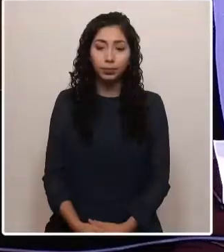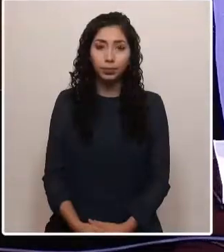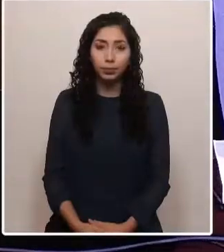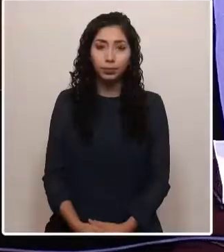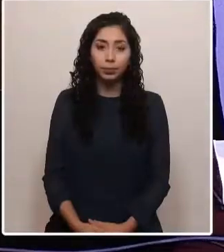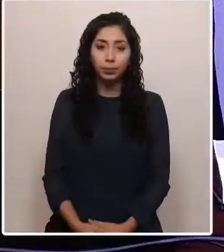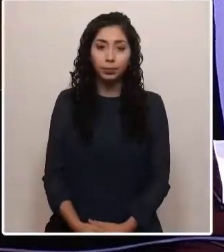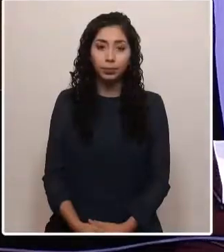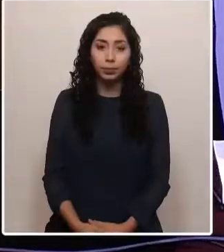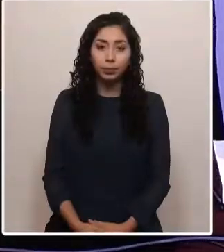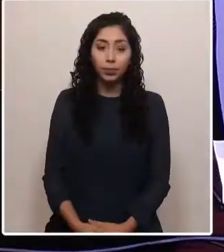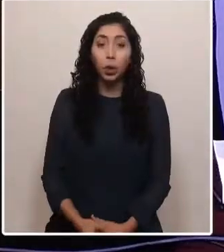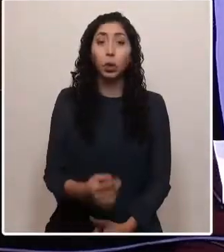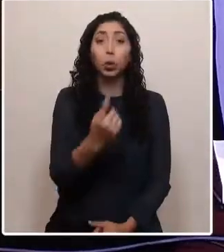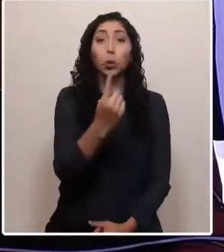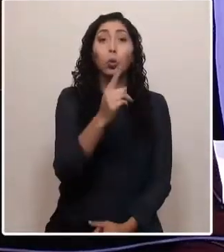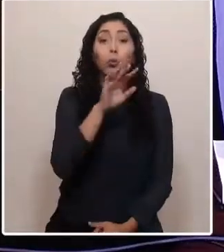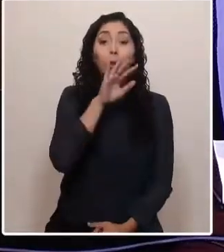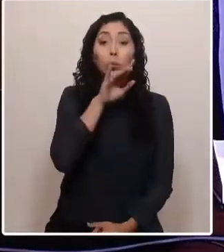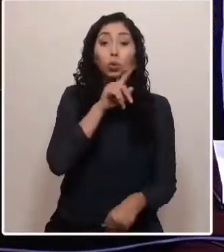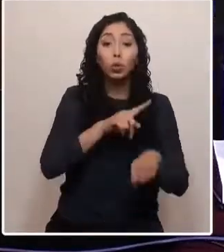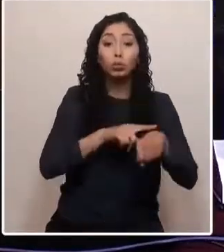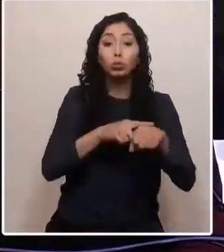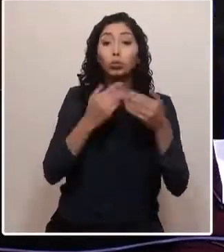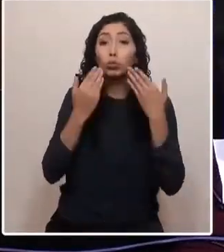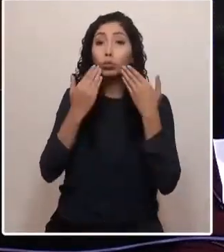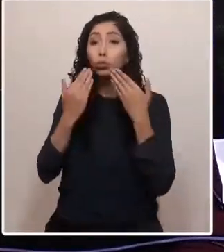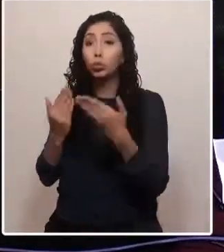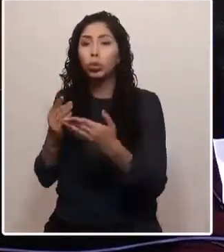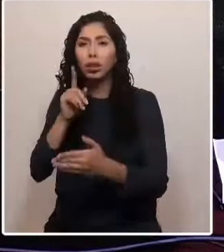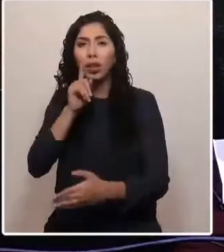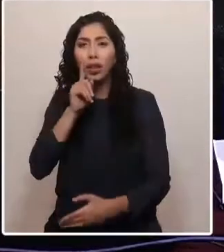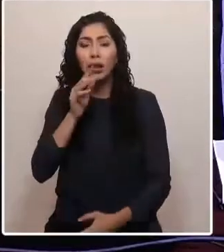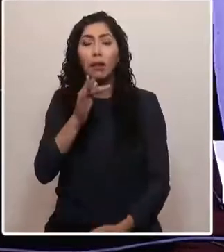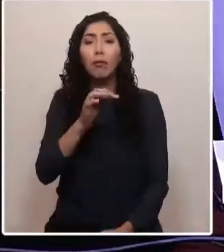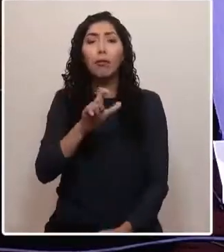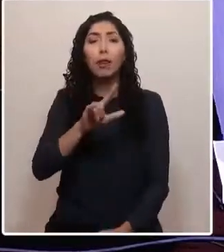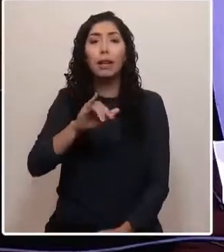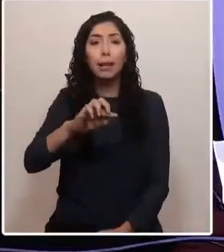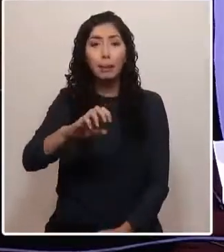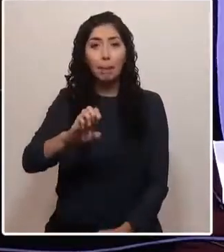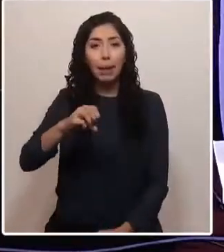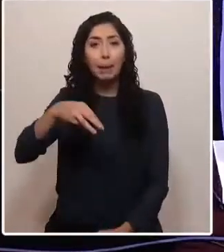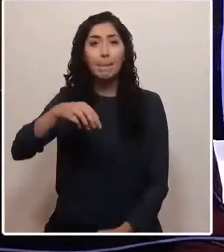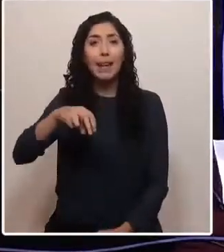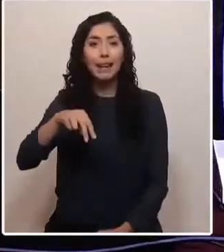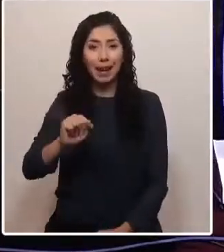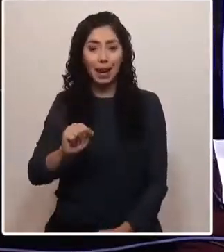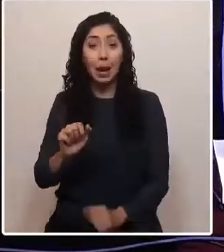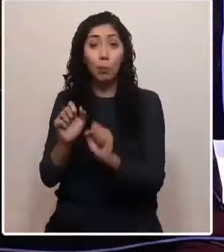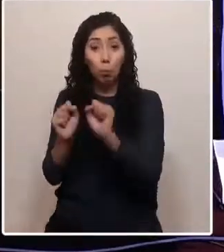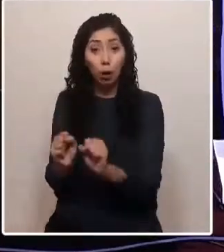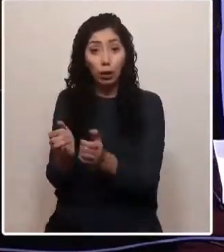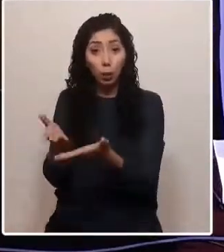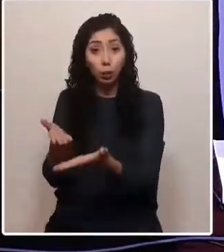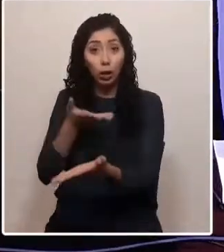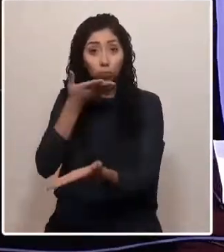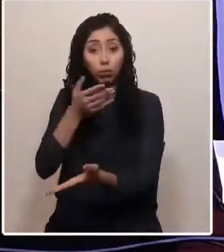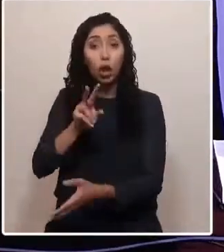Bien, le va a ceder un minuto el convencional Felipe Mena, convencional Catherine Montealegre. Tiene la palabra por 2